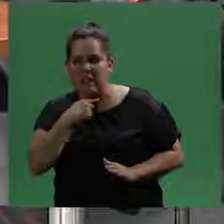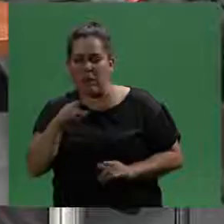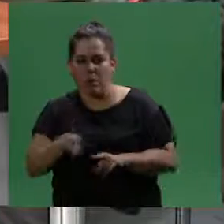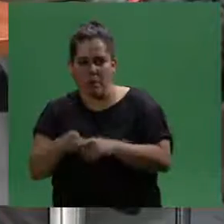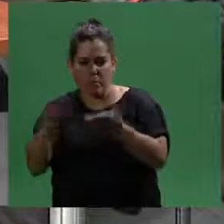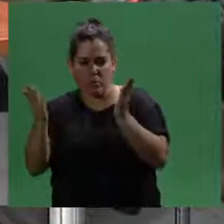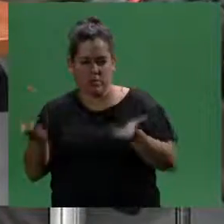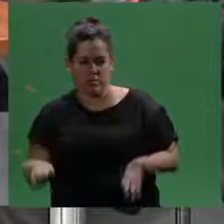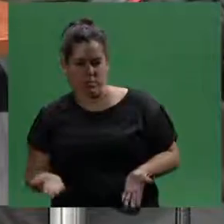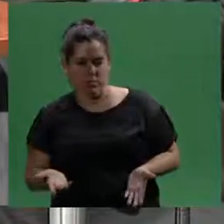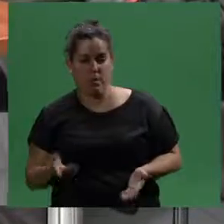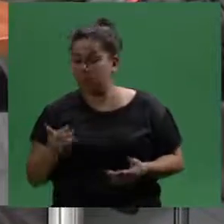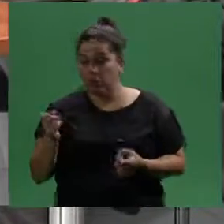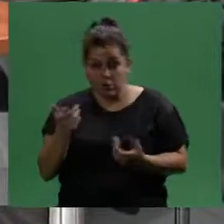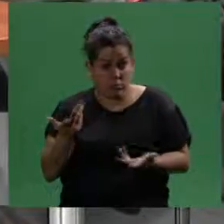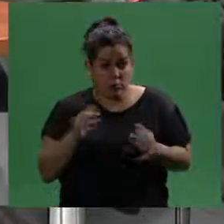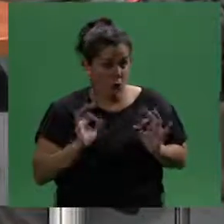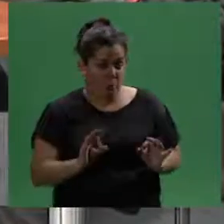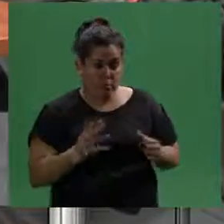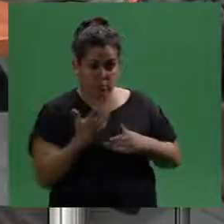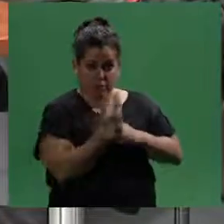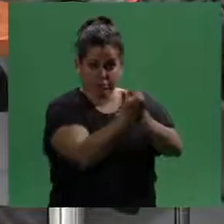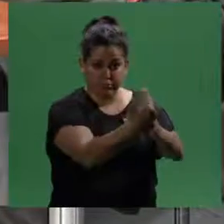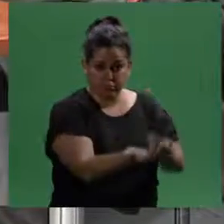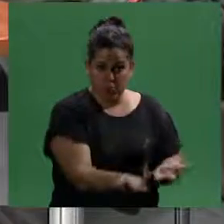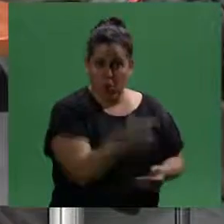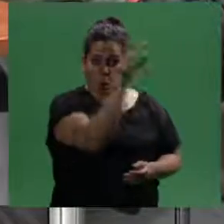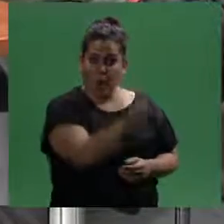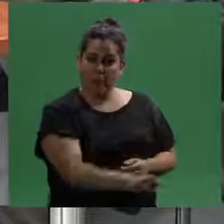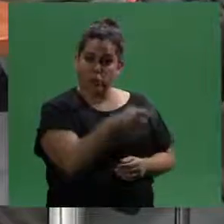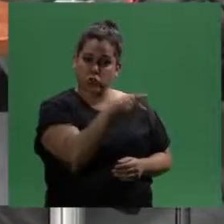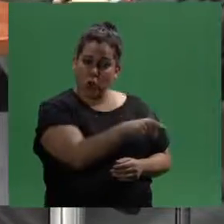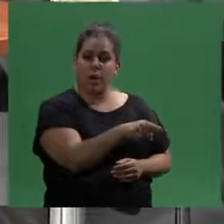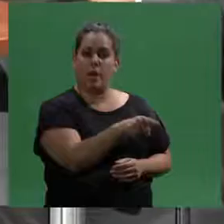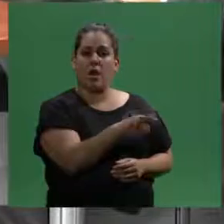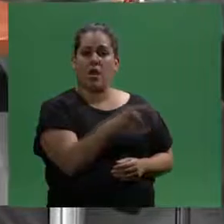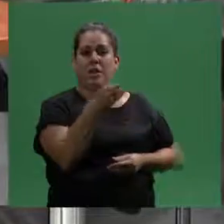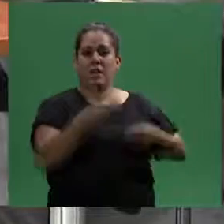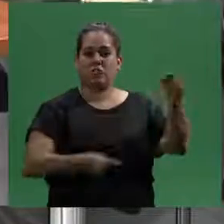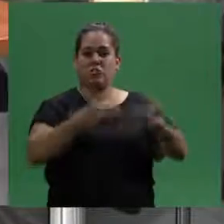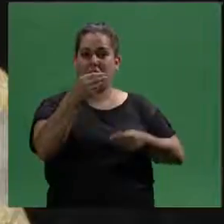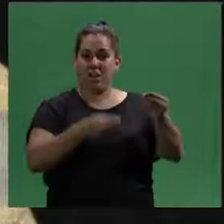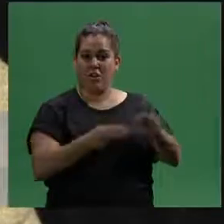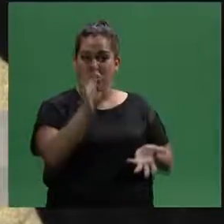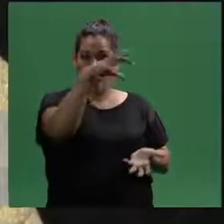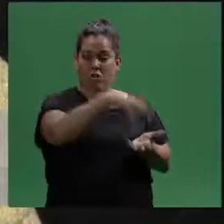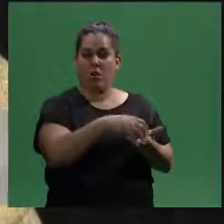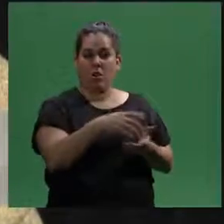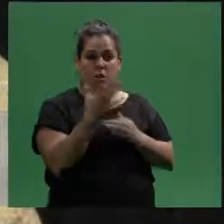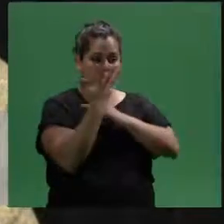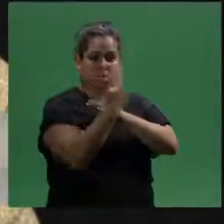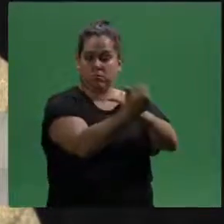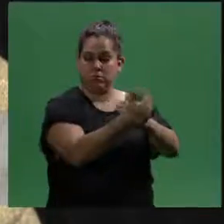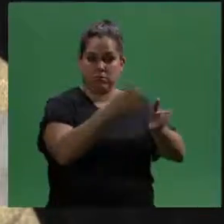sustraído el todos proyecto. Todos los elementos, una persona que había sido tesorero de la entidad, sí, se